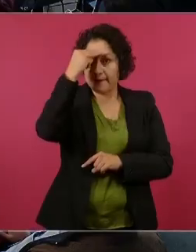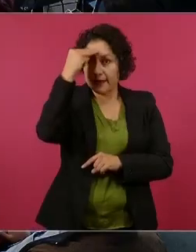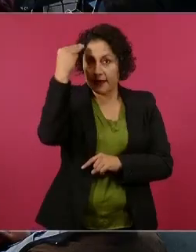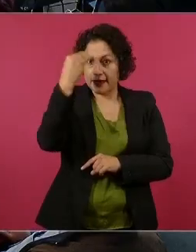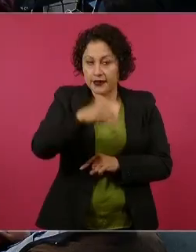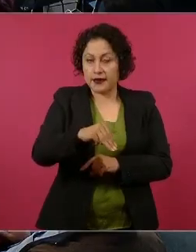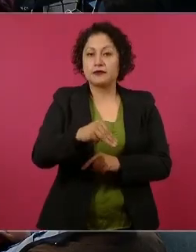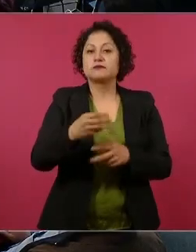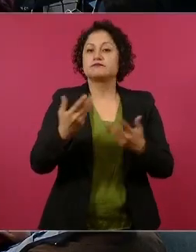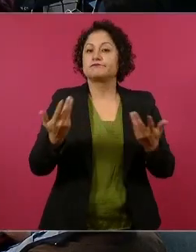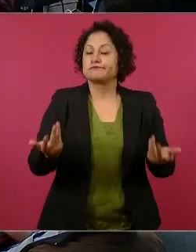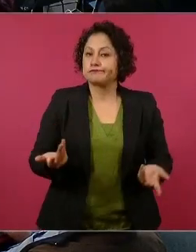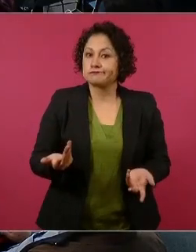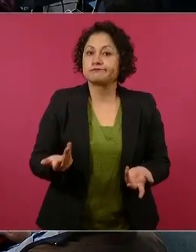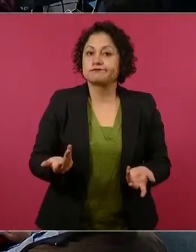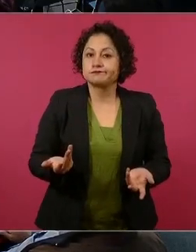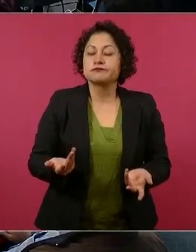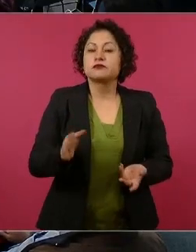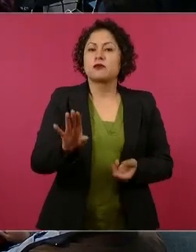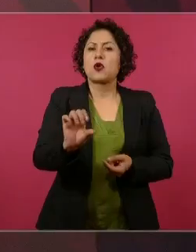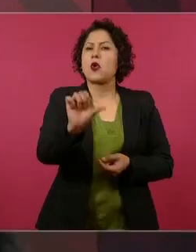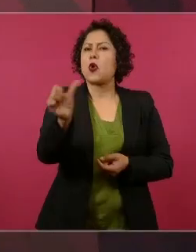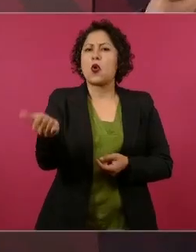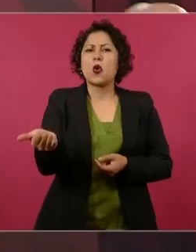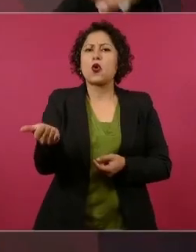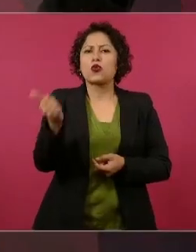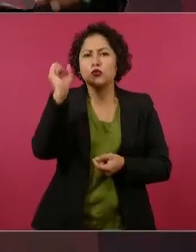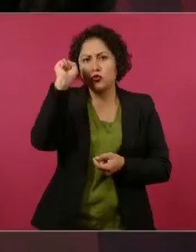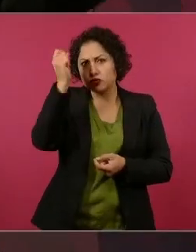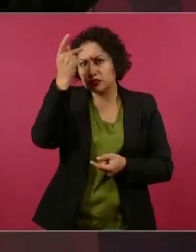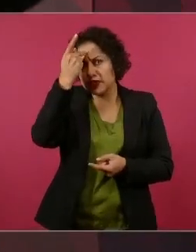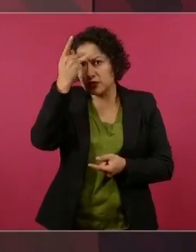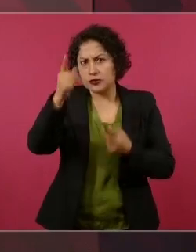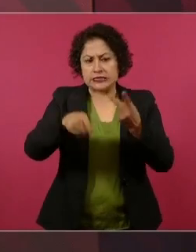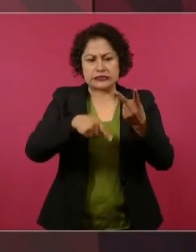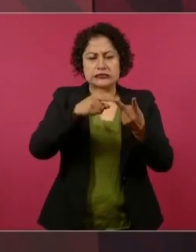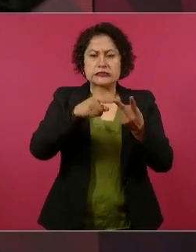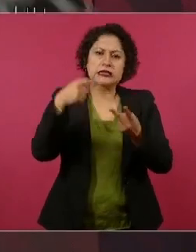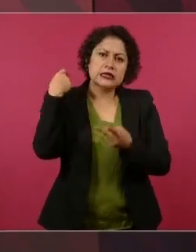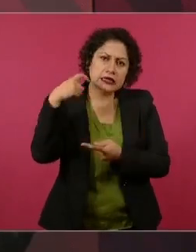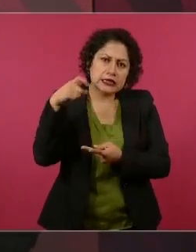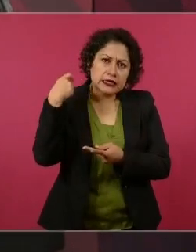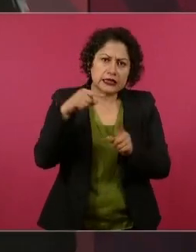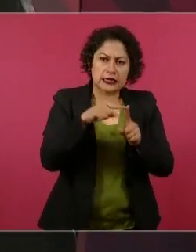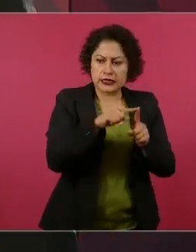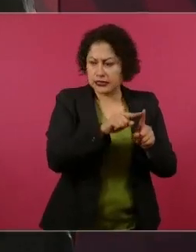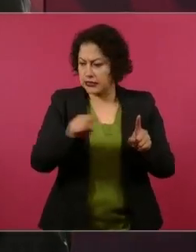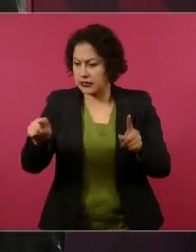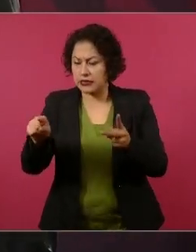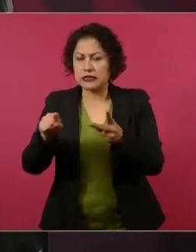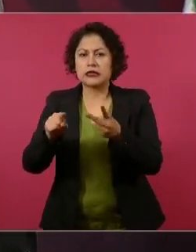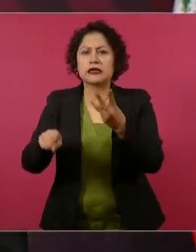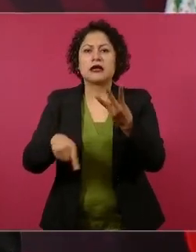de San Luis, Querétaro, San Luis, Nuevo León,